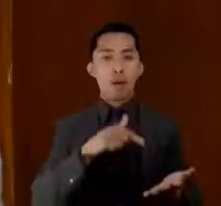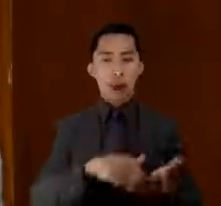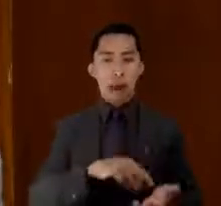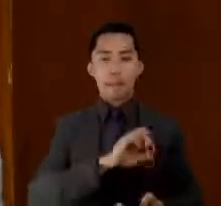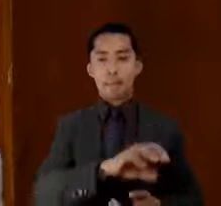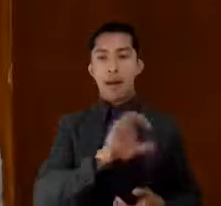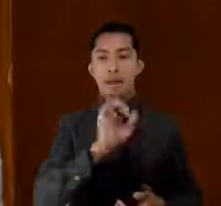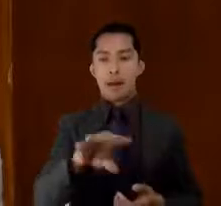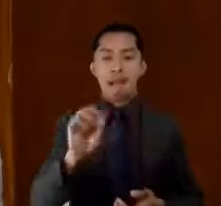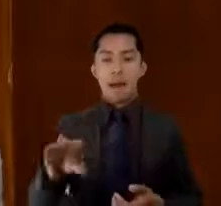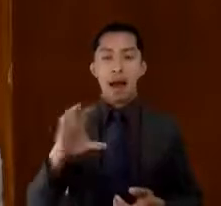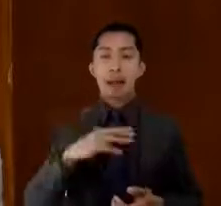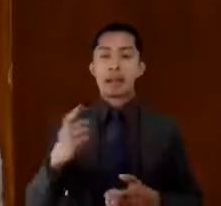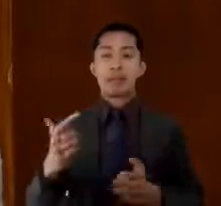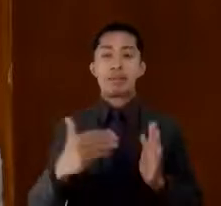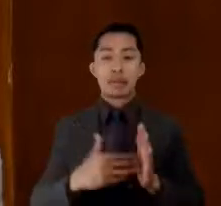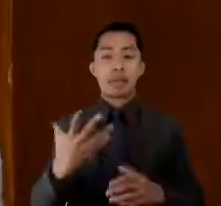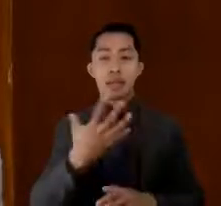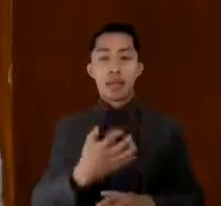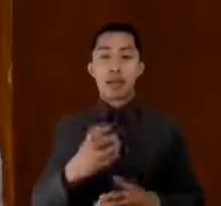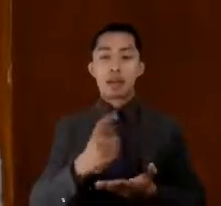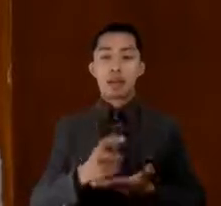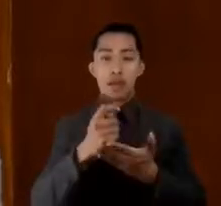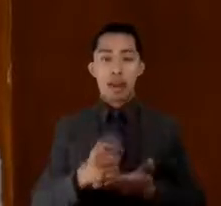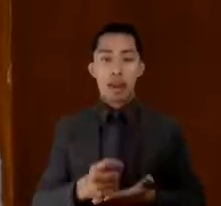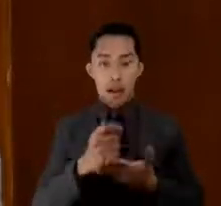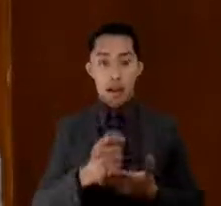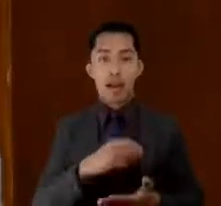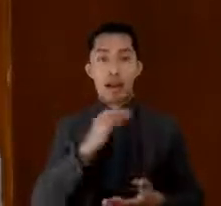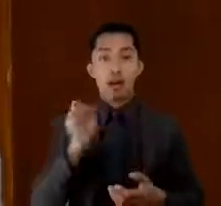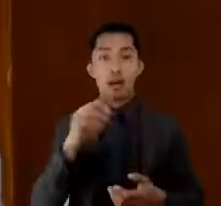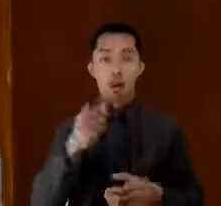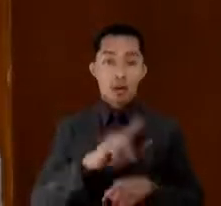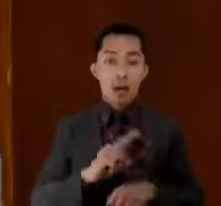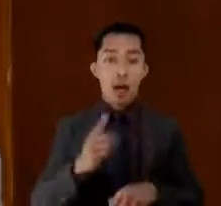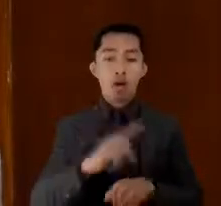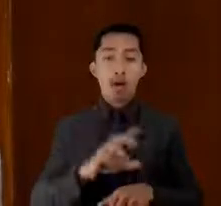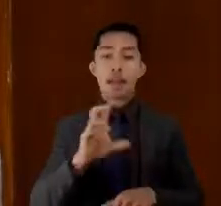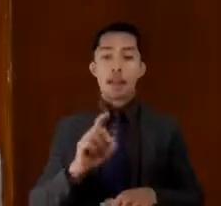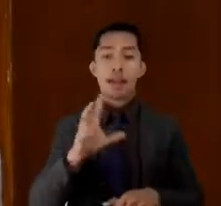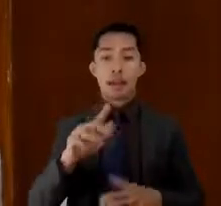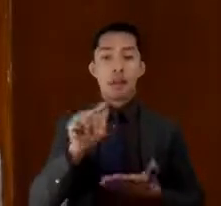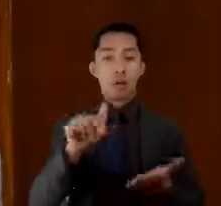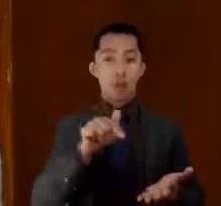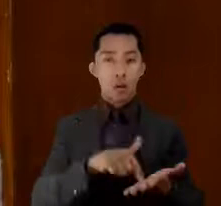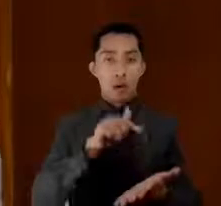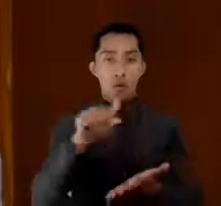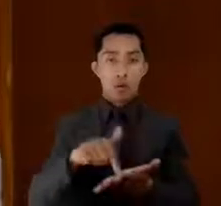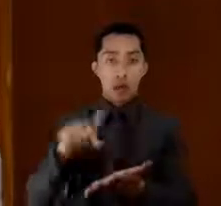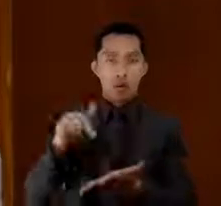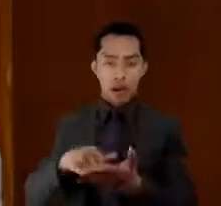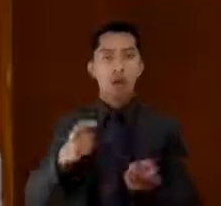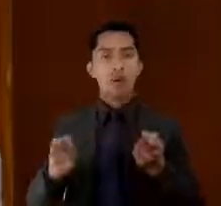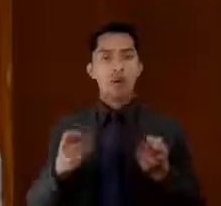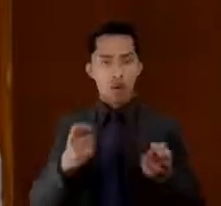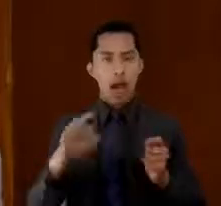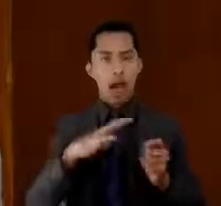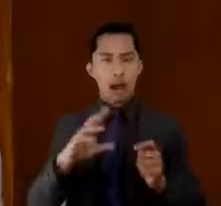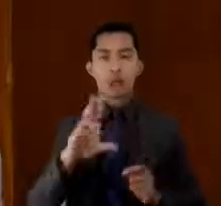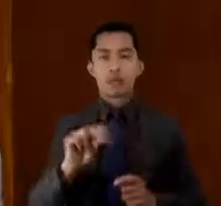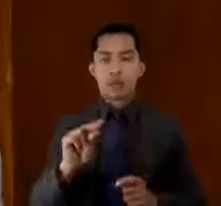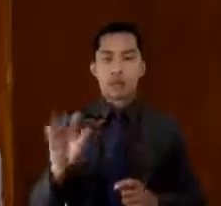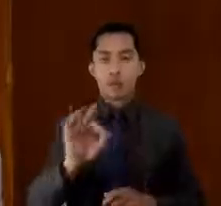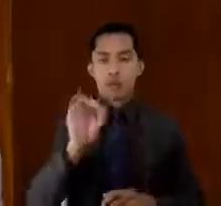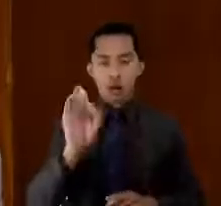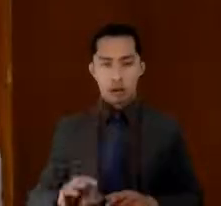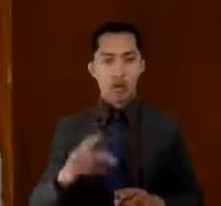que reciben 7.500 toneladas de residuos al día, 35 sitios controlados que cumplen en un 80%